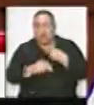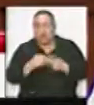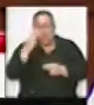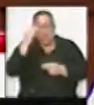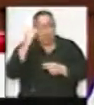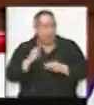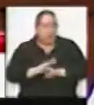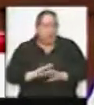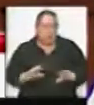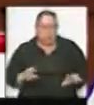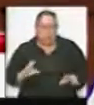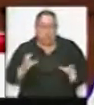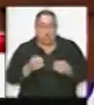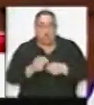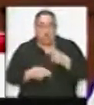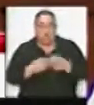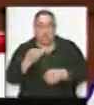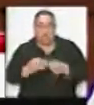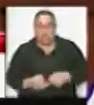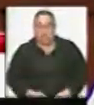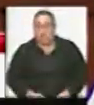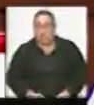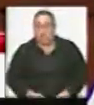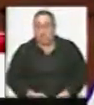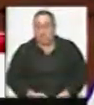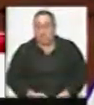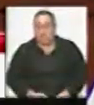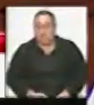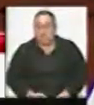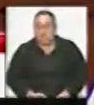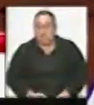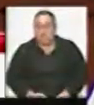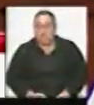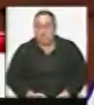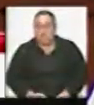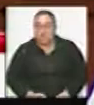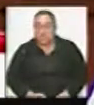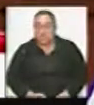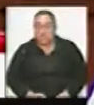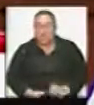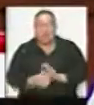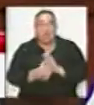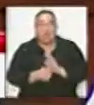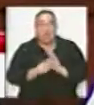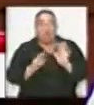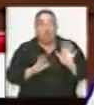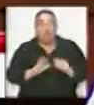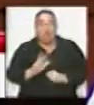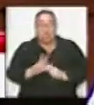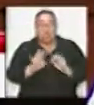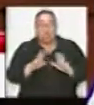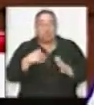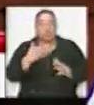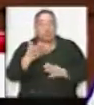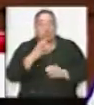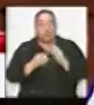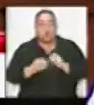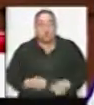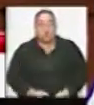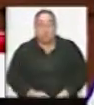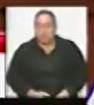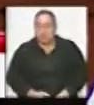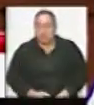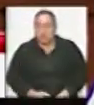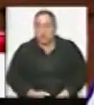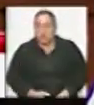de la Magistratura y poner Junta Nacional de la Justicia. De hecho, en el artículo 39, por ejemplo, que es el que voy a pedir una modificación,